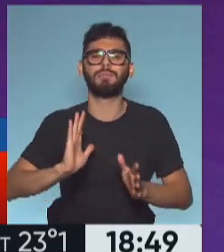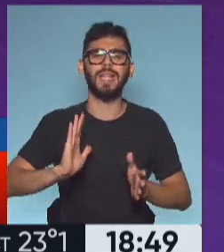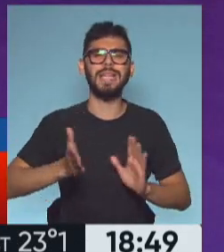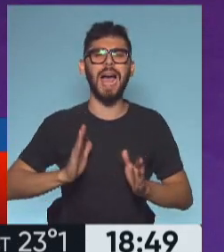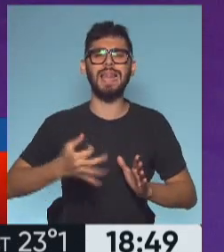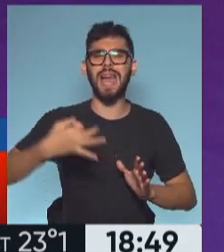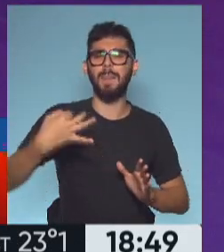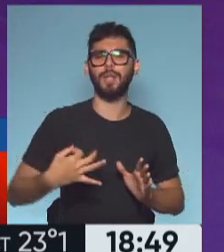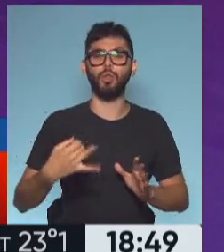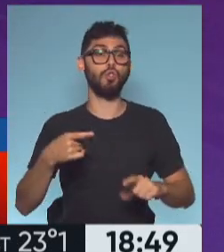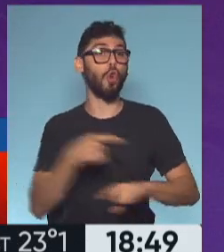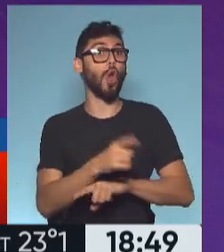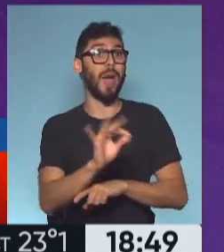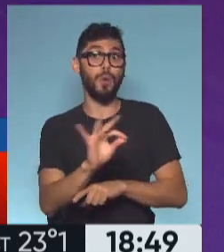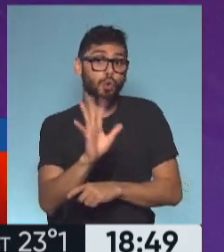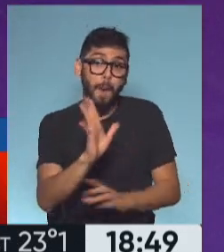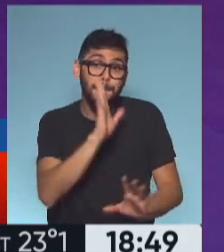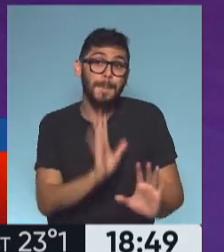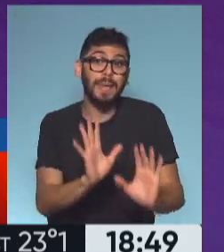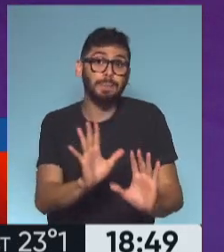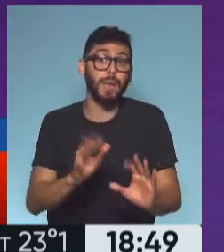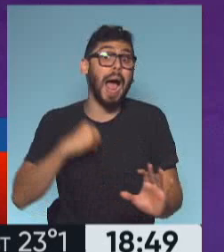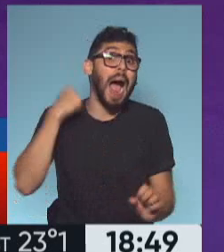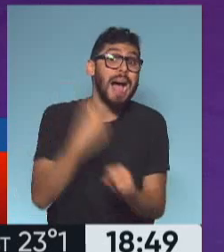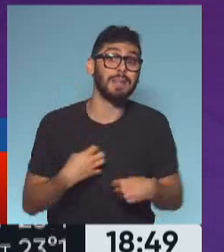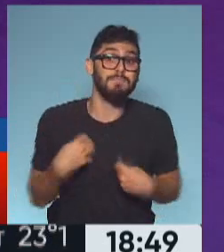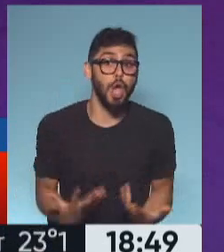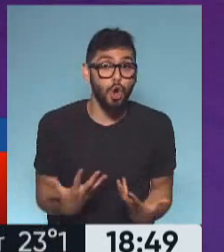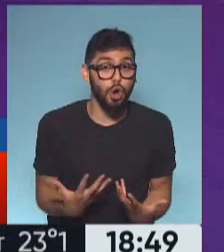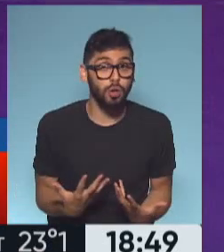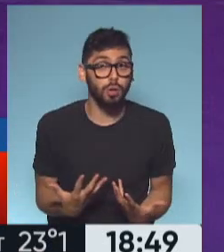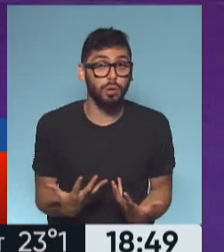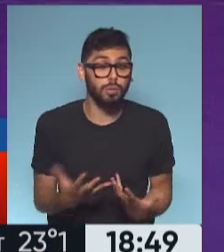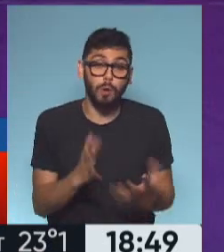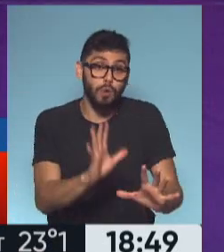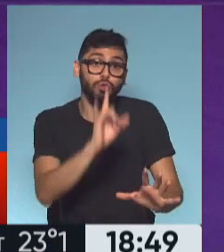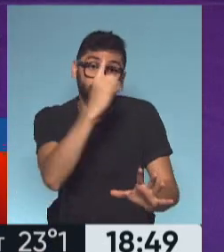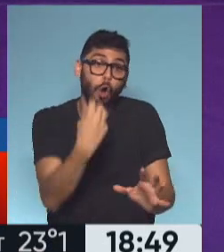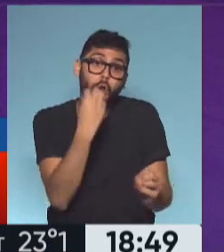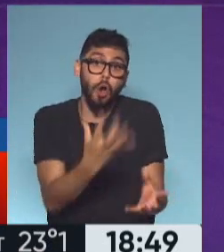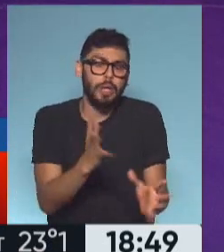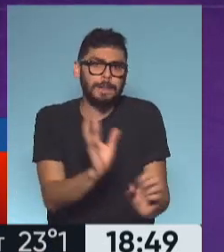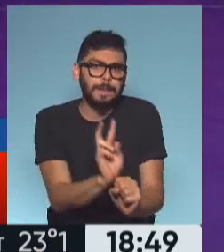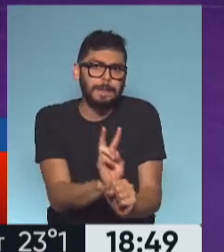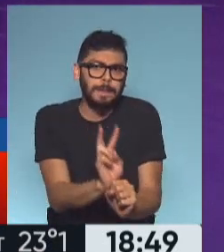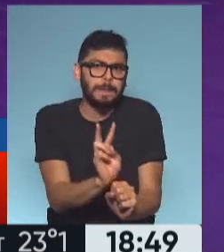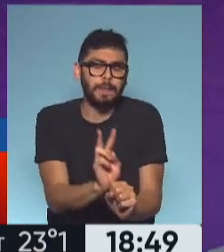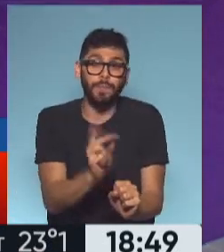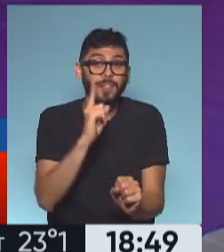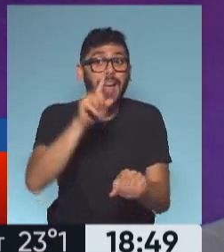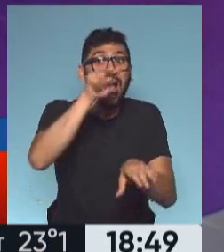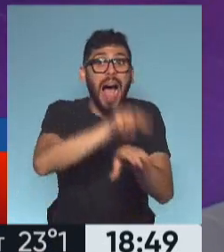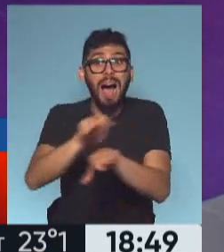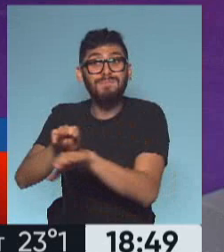tratamiento antivirus, ¿sí? Tenemos que esperar que el propio organismo del paciente se recupere. Y fíjese que este problema de las camas está